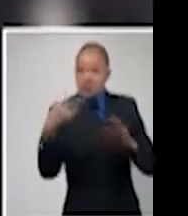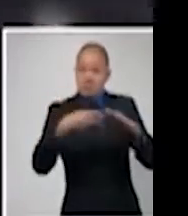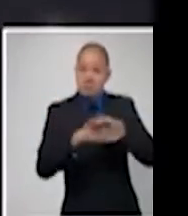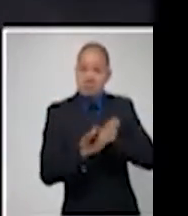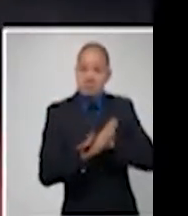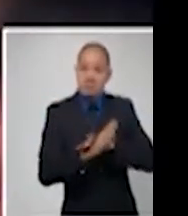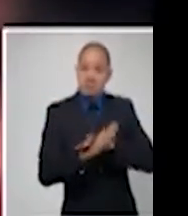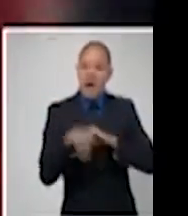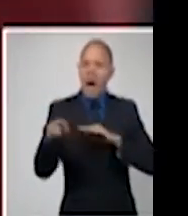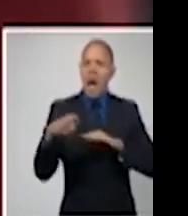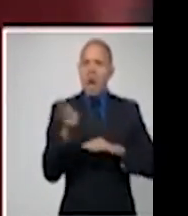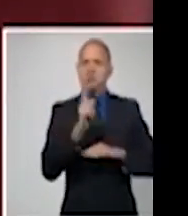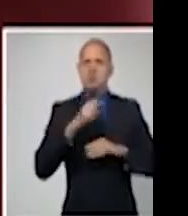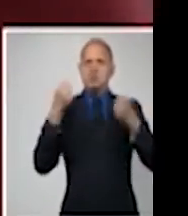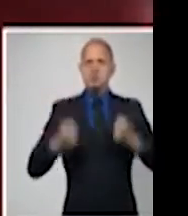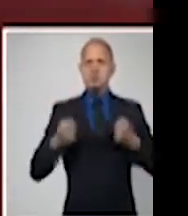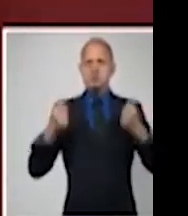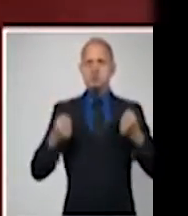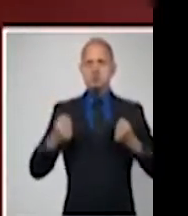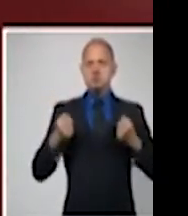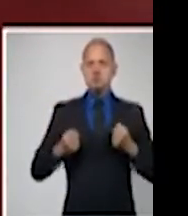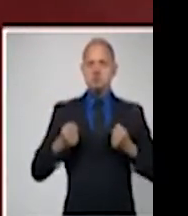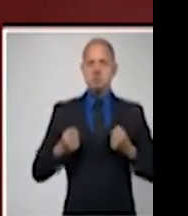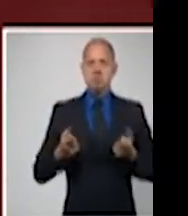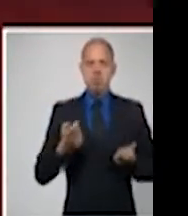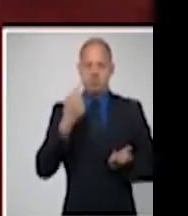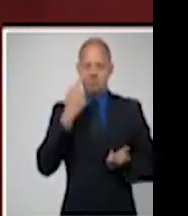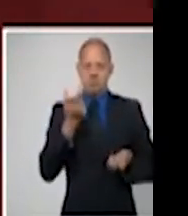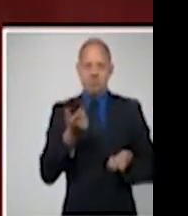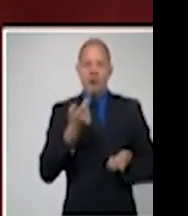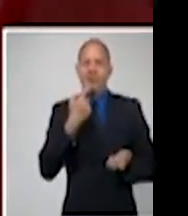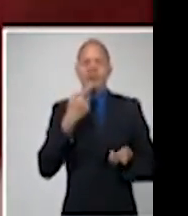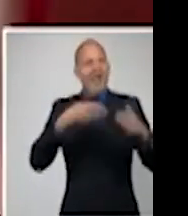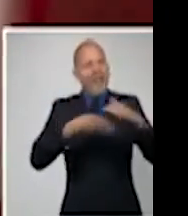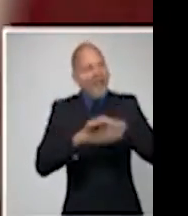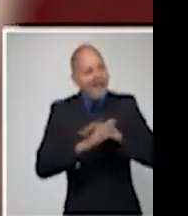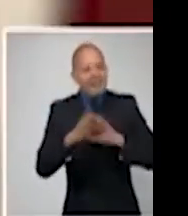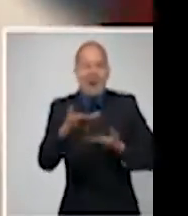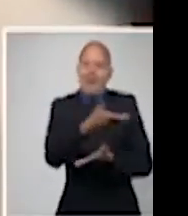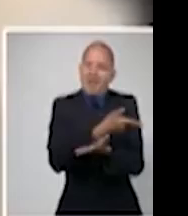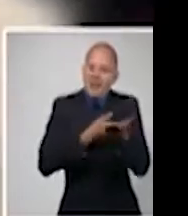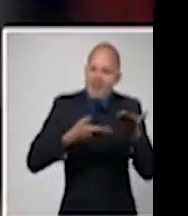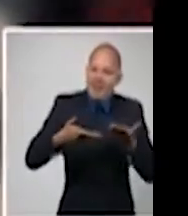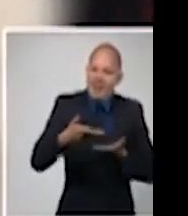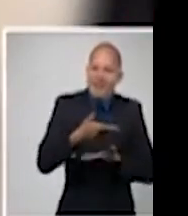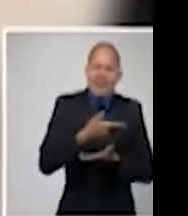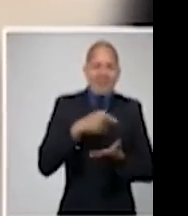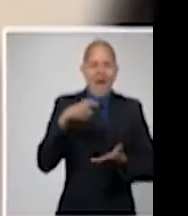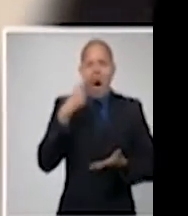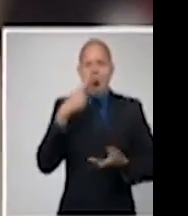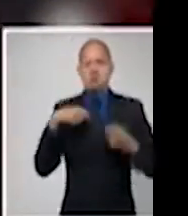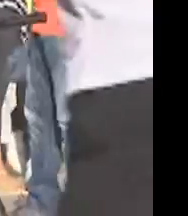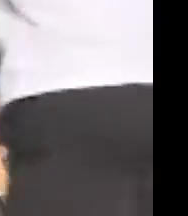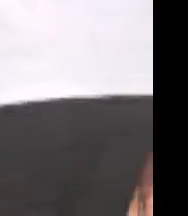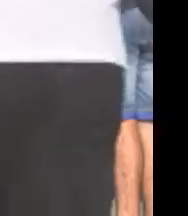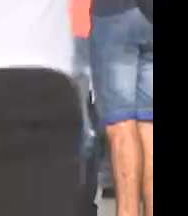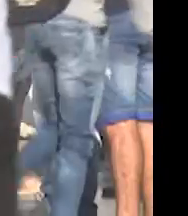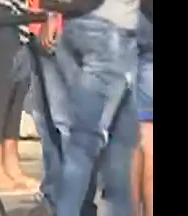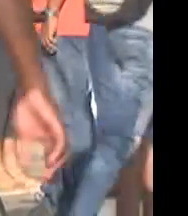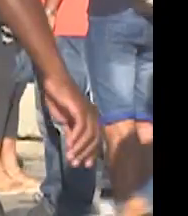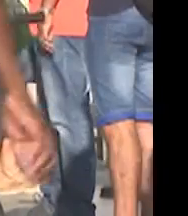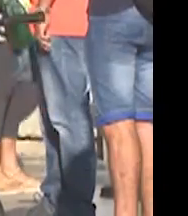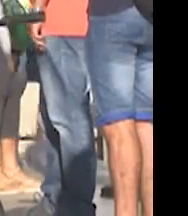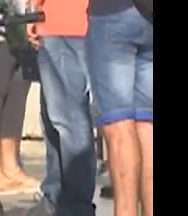revolucionario y pagar a un grupito que no llena un archipiélago para promover un supuesto cambio social en la isla en lo que el mundo